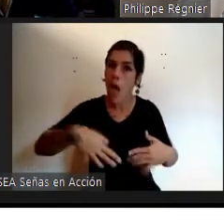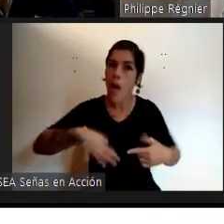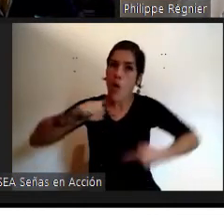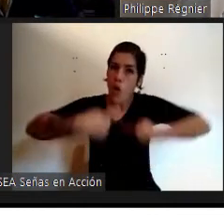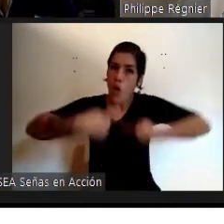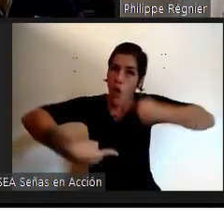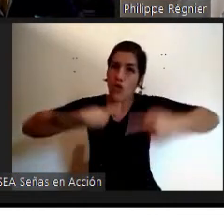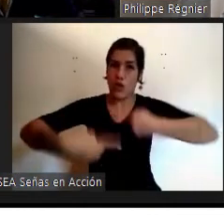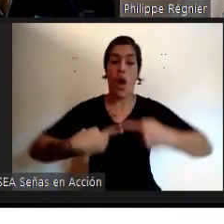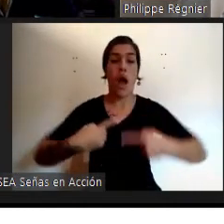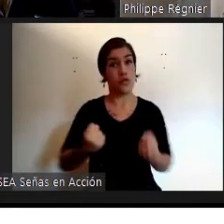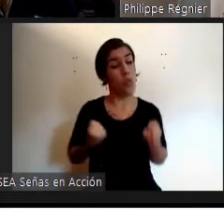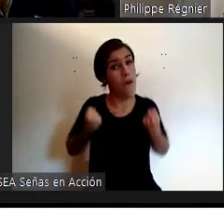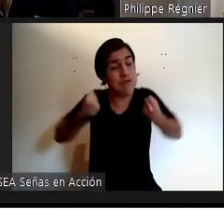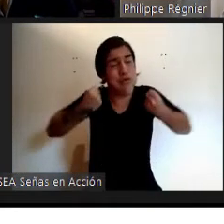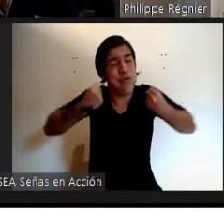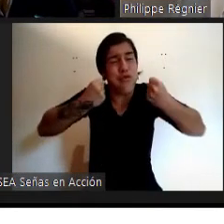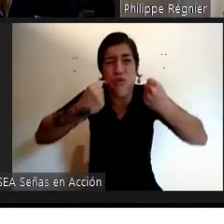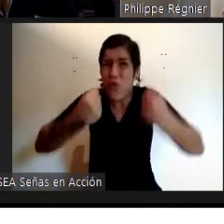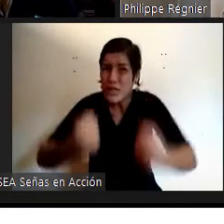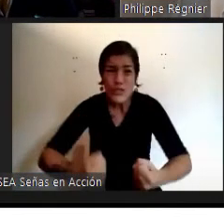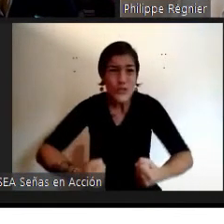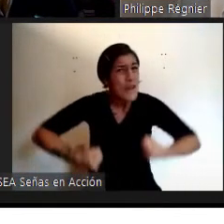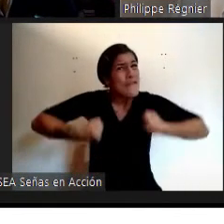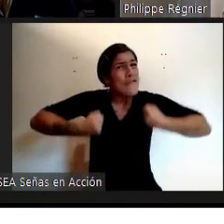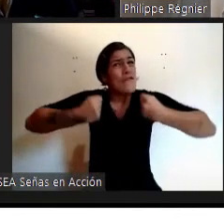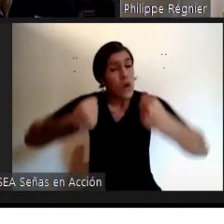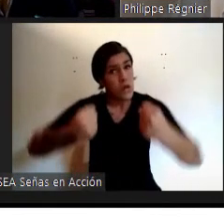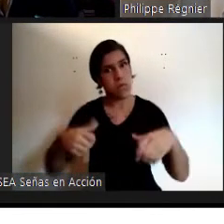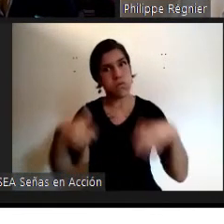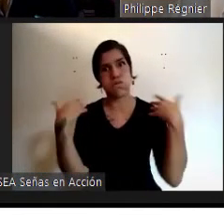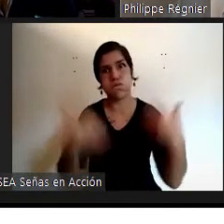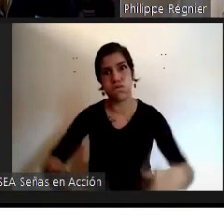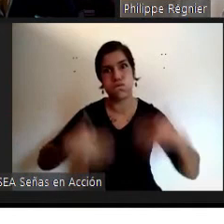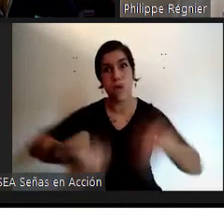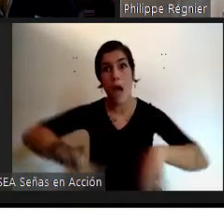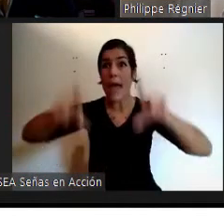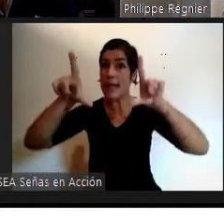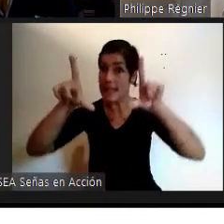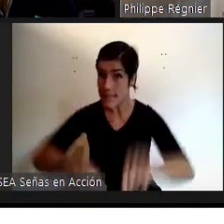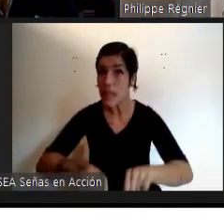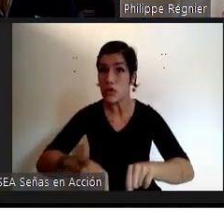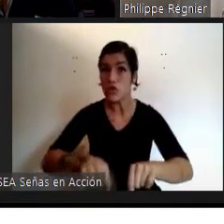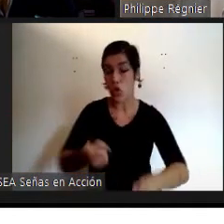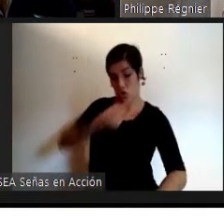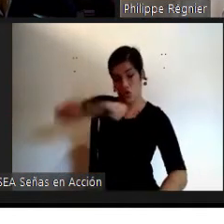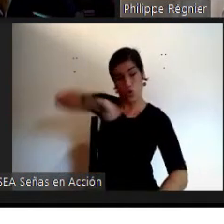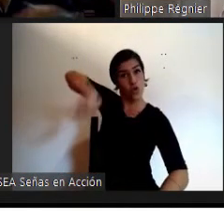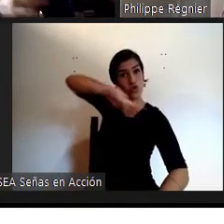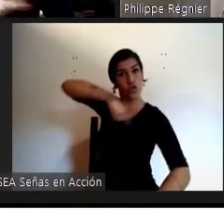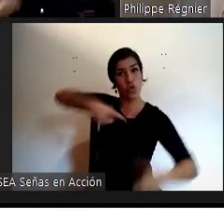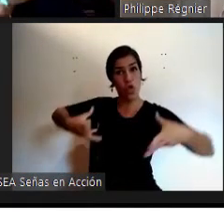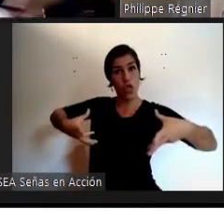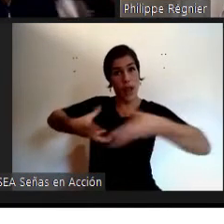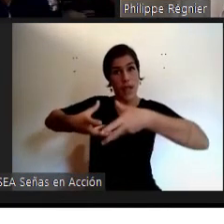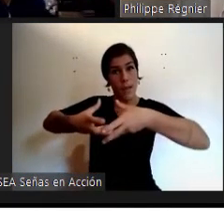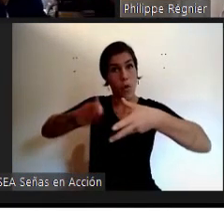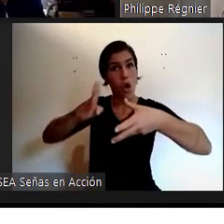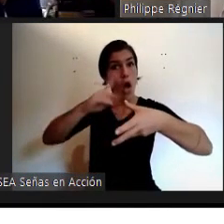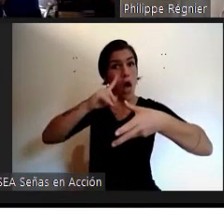grande, casi desmedido, en función de los pocos que somos quienes estamos en el equipo de Bienal